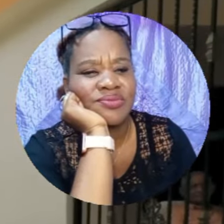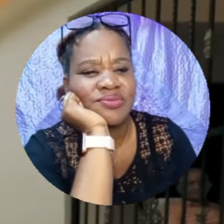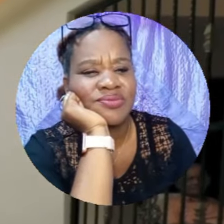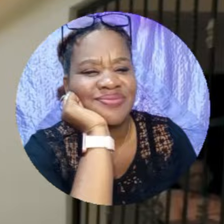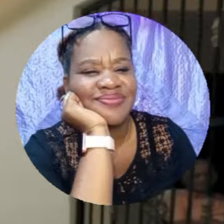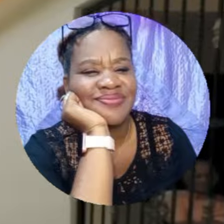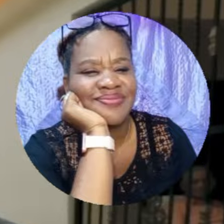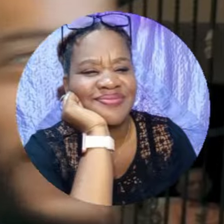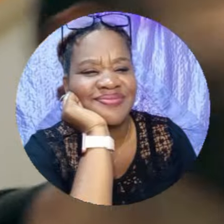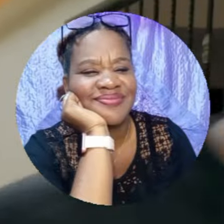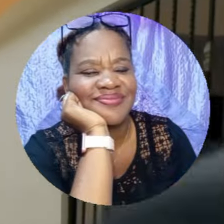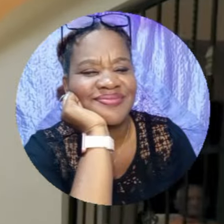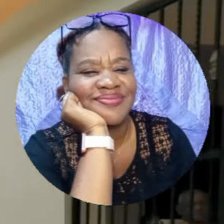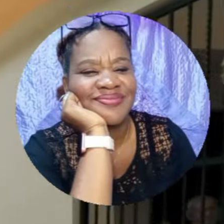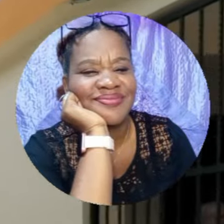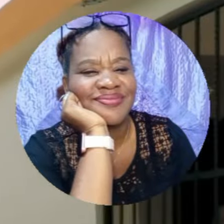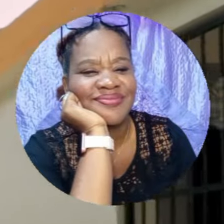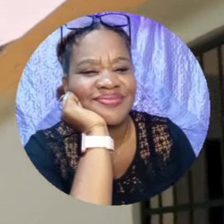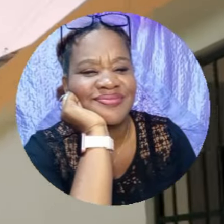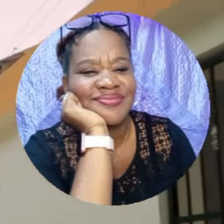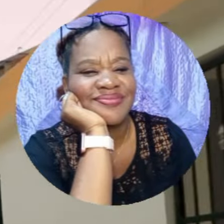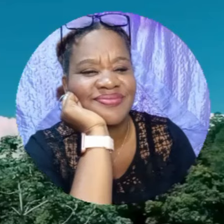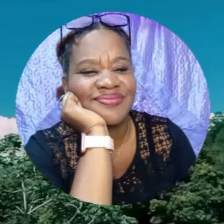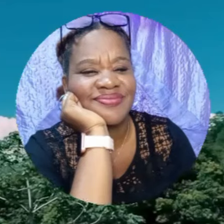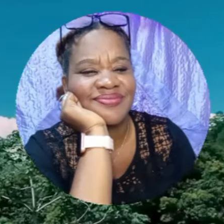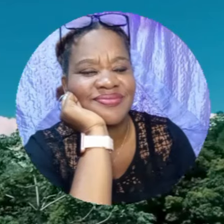Vamos una vuelta a Jarabacoa ahora.